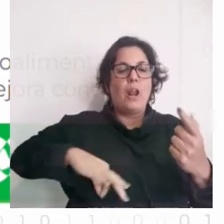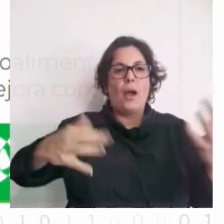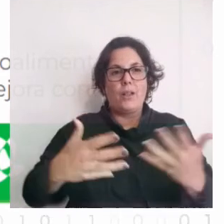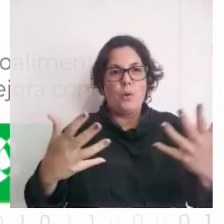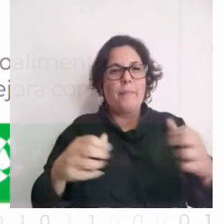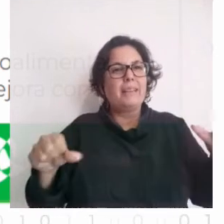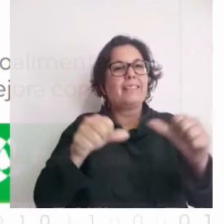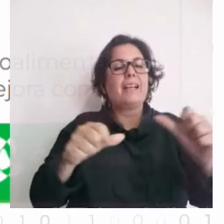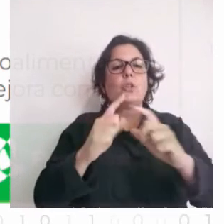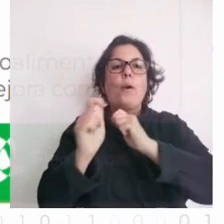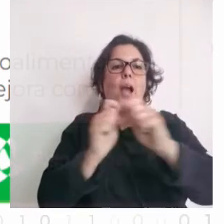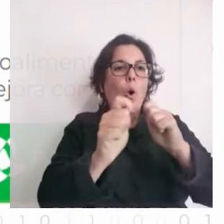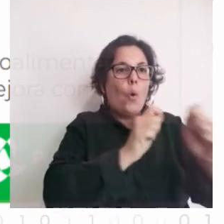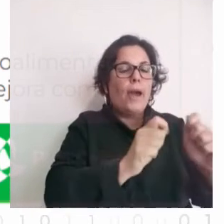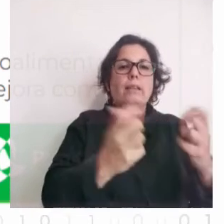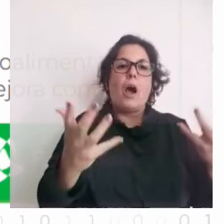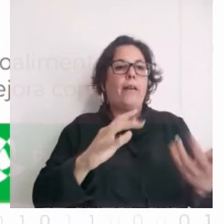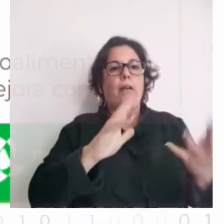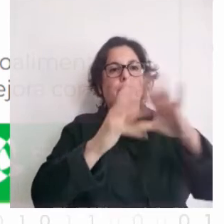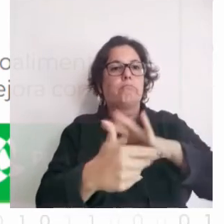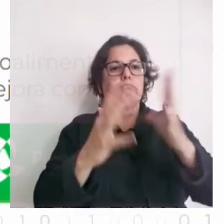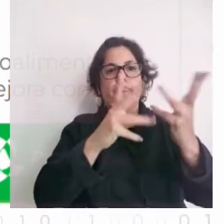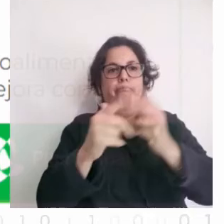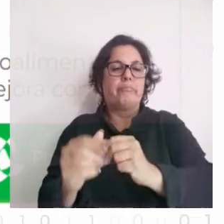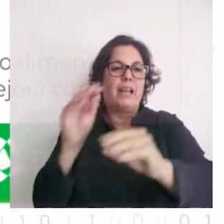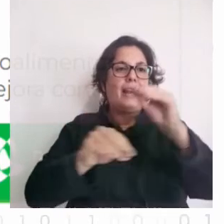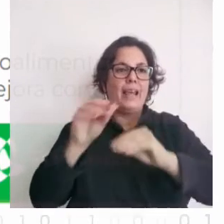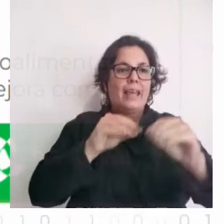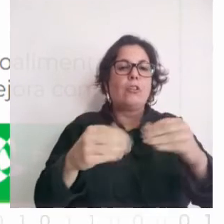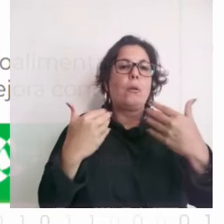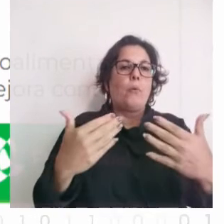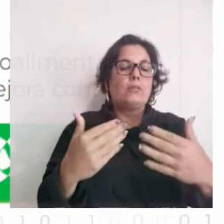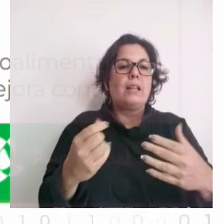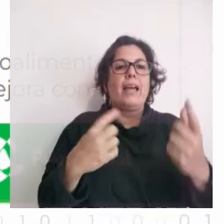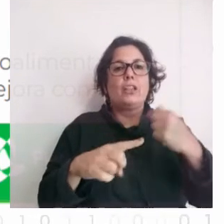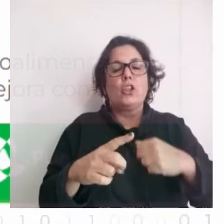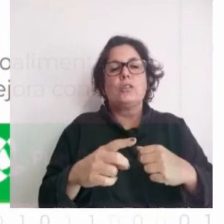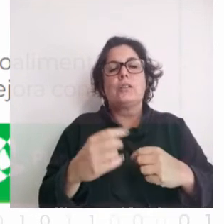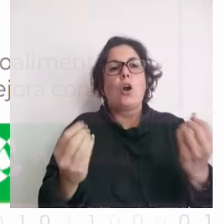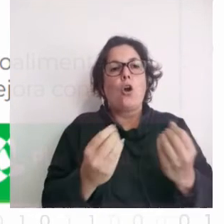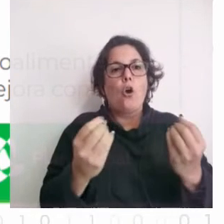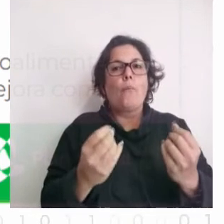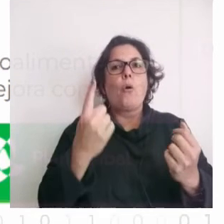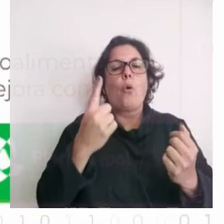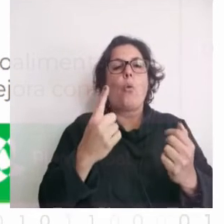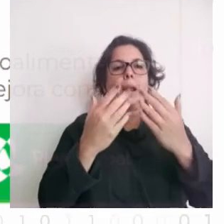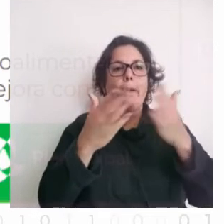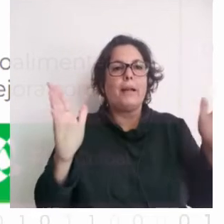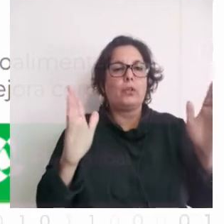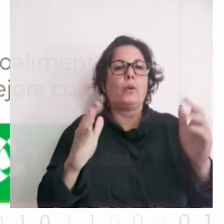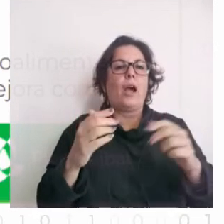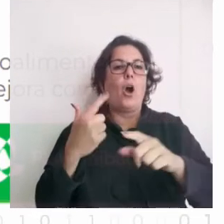con una encuesta y pasará a hacerse a partir de registros, posibilitando, entre otras cosas, una apertura por sexo,